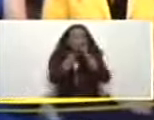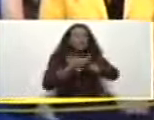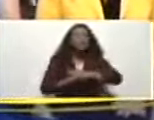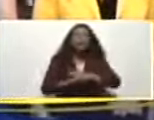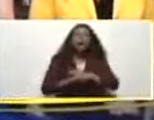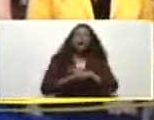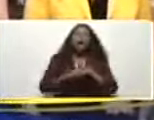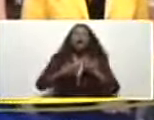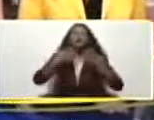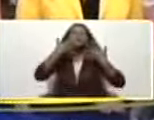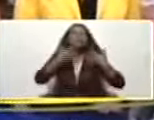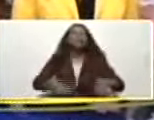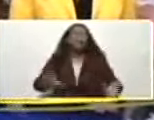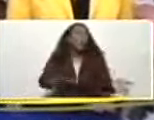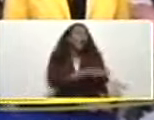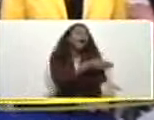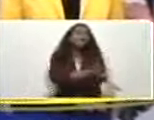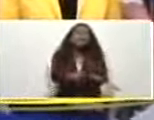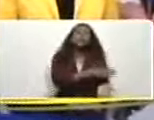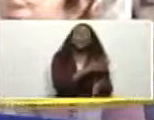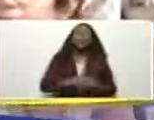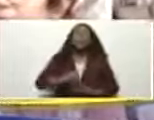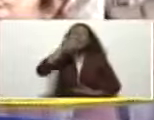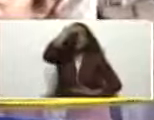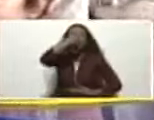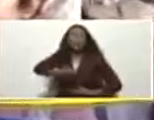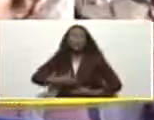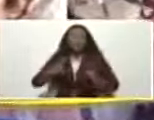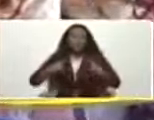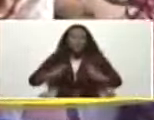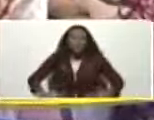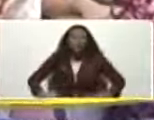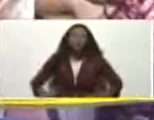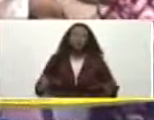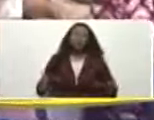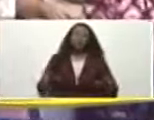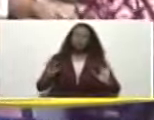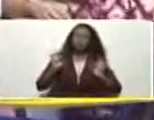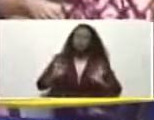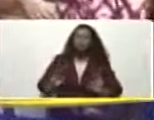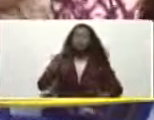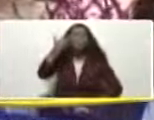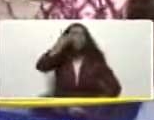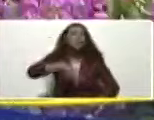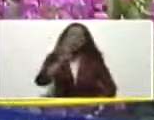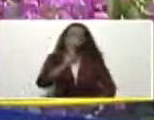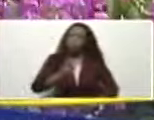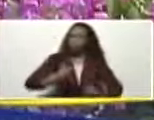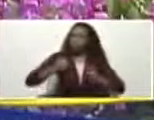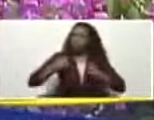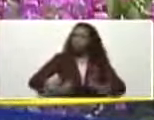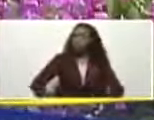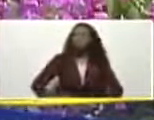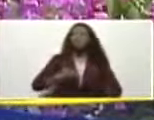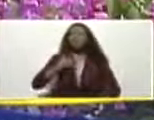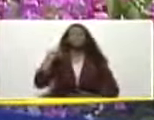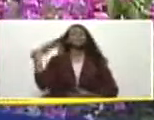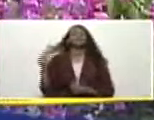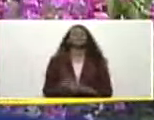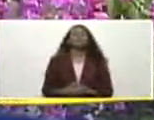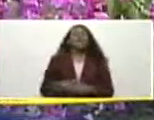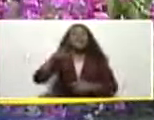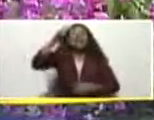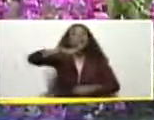Diciéndolo con Ali primera, para que sea humana la humanidad. Y viene de